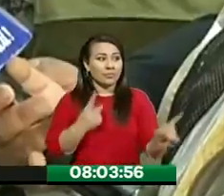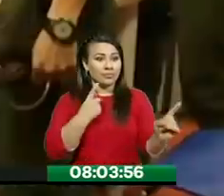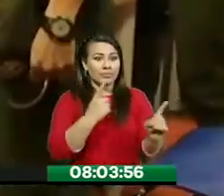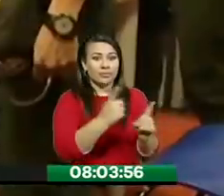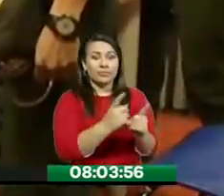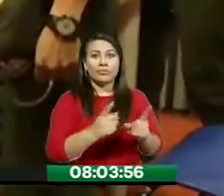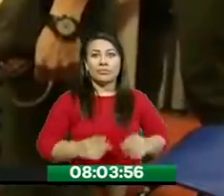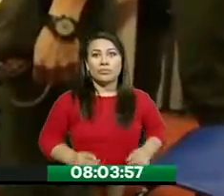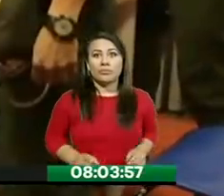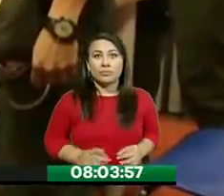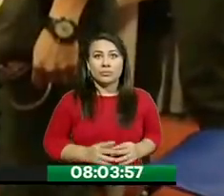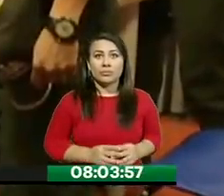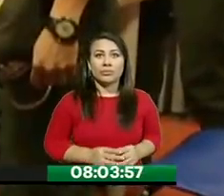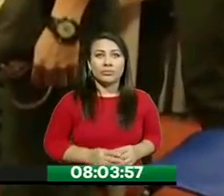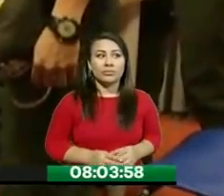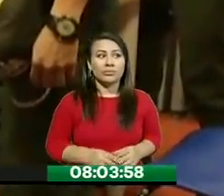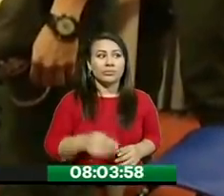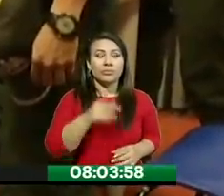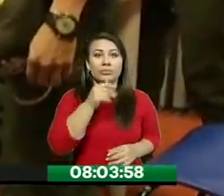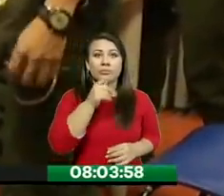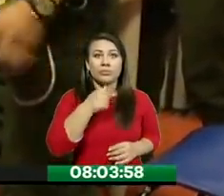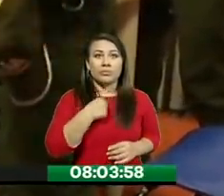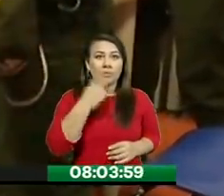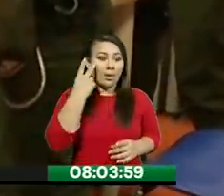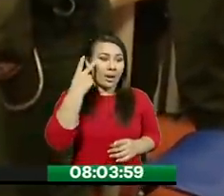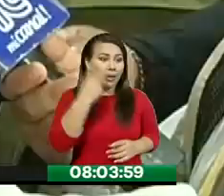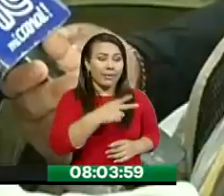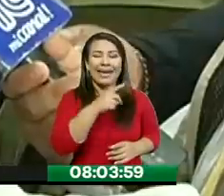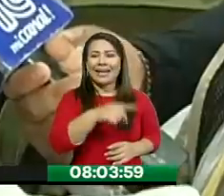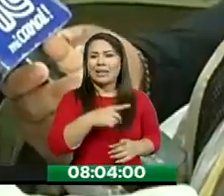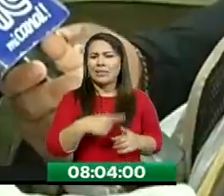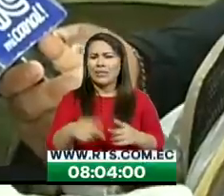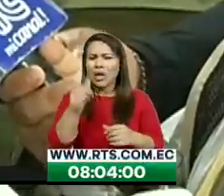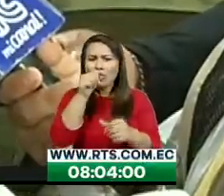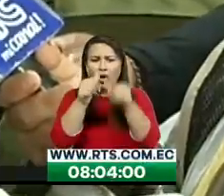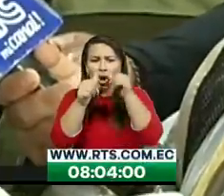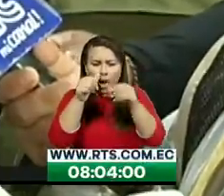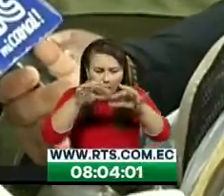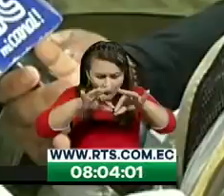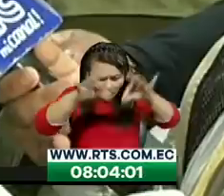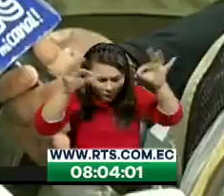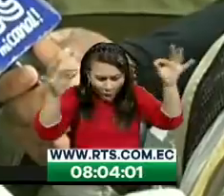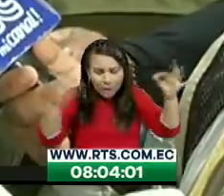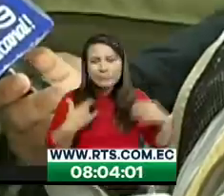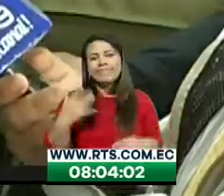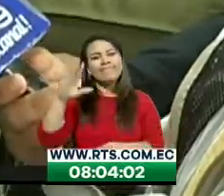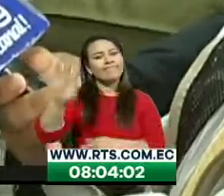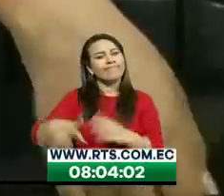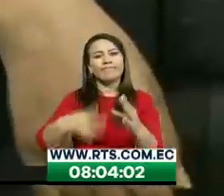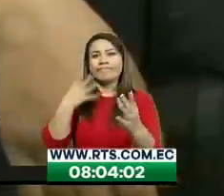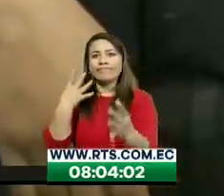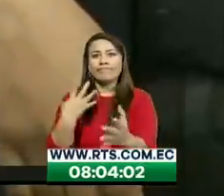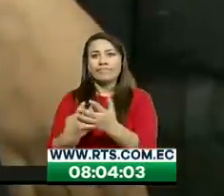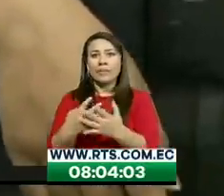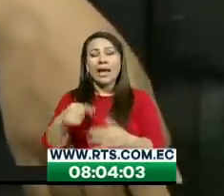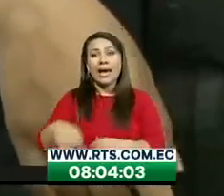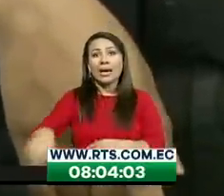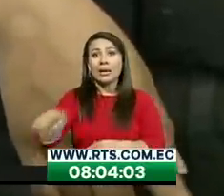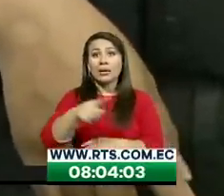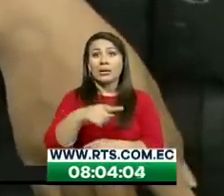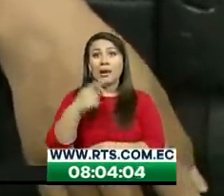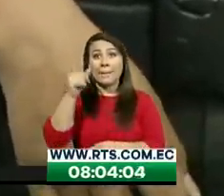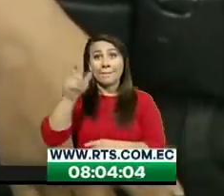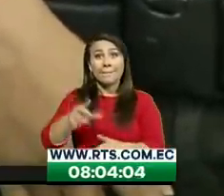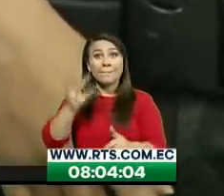sospechosos con posibles sustancias ilícitas y procedimos a detener a las personas. La